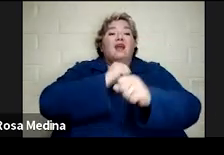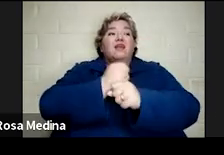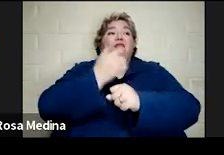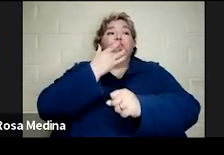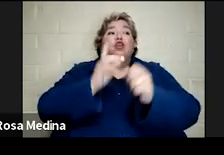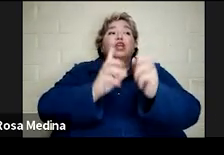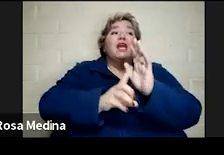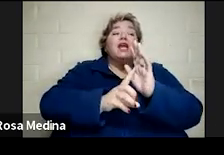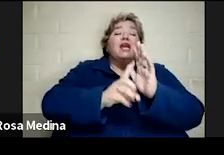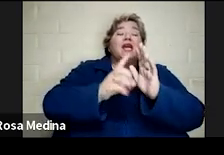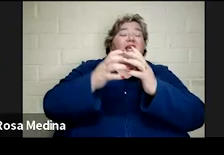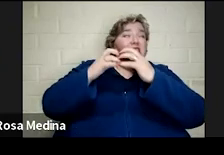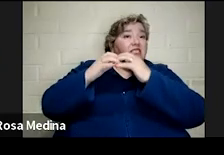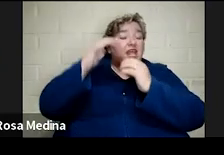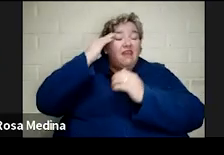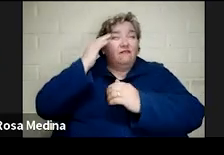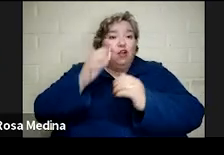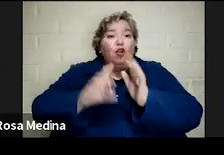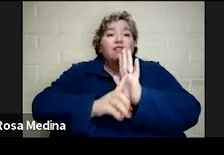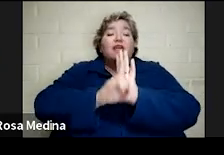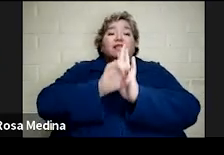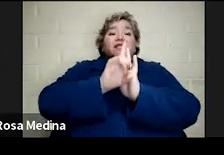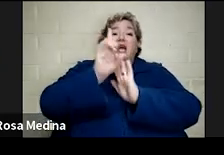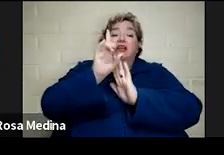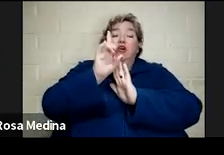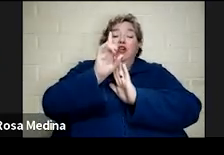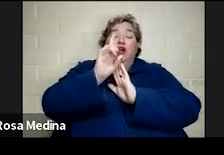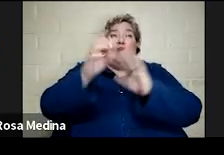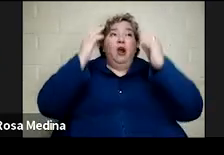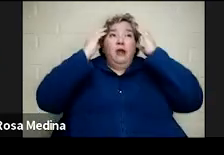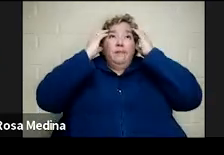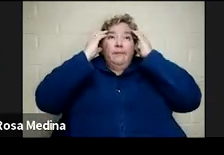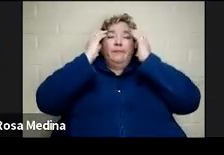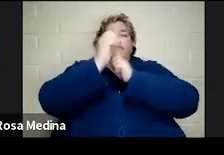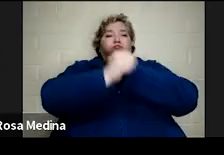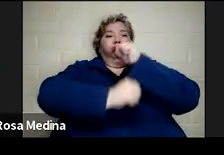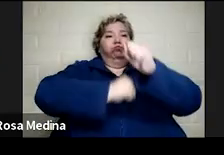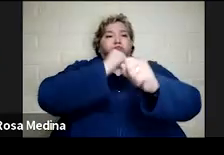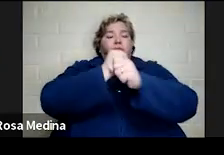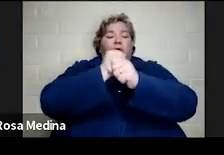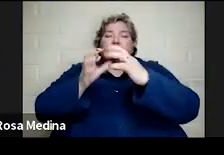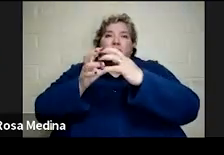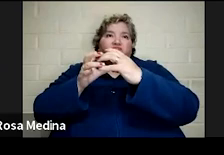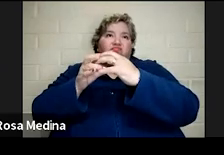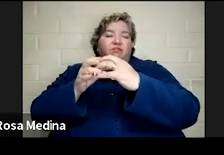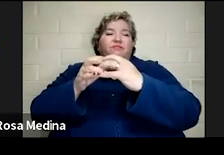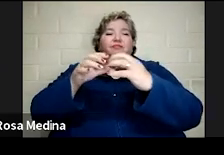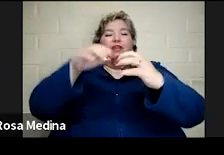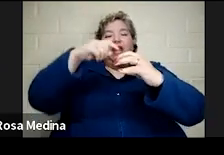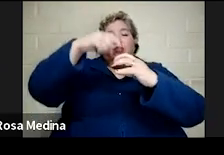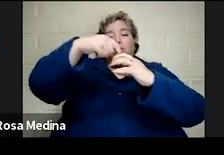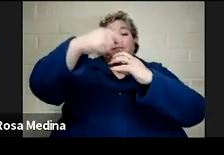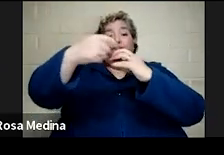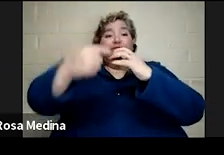a medida que vamos creciendo, ¿ya? No es que nacemos y el cerebro está todo desarrollado, sino que hay distintas áreas y distintas funciones que se van desarrollando